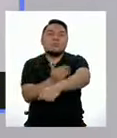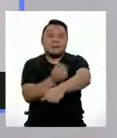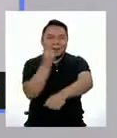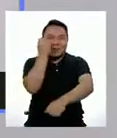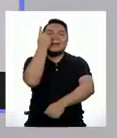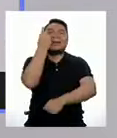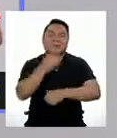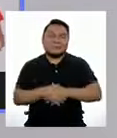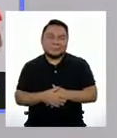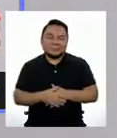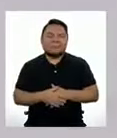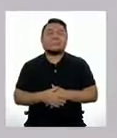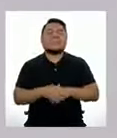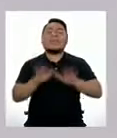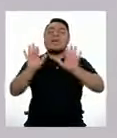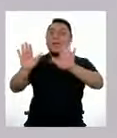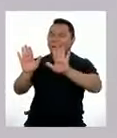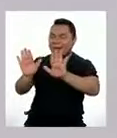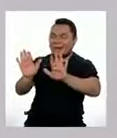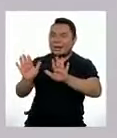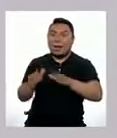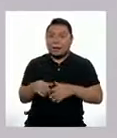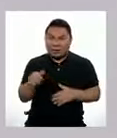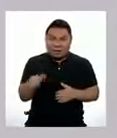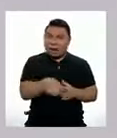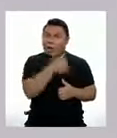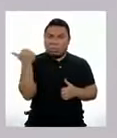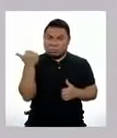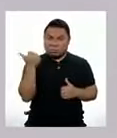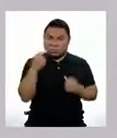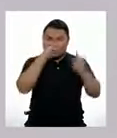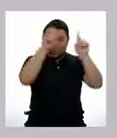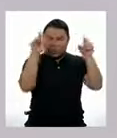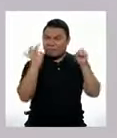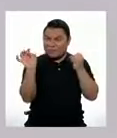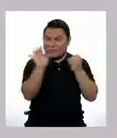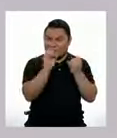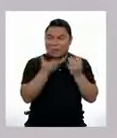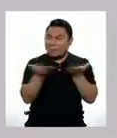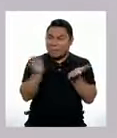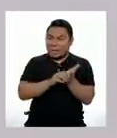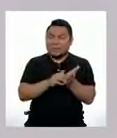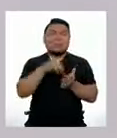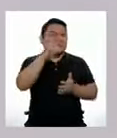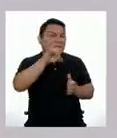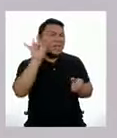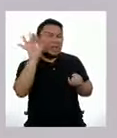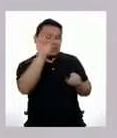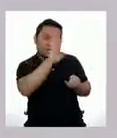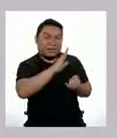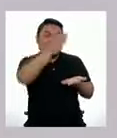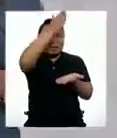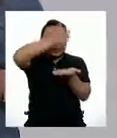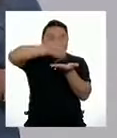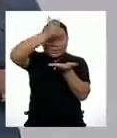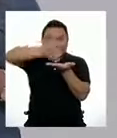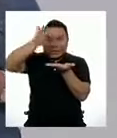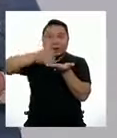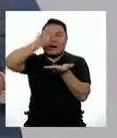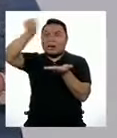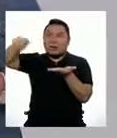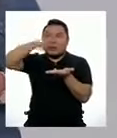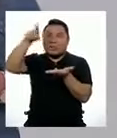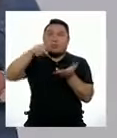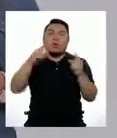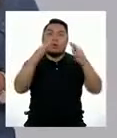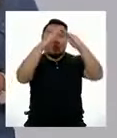ir comprendiendo. Entonces, Doris, un momento. ¿Hay otro tipo de gráficos? ¿Cómo cuáles? Claro que sí, están los histogramas, los